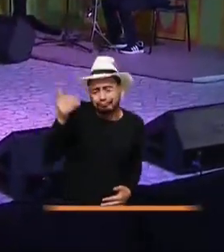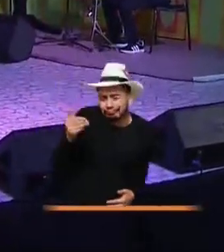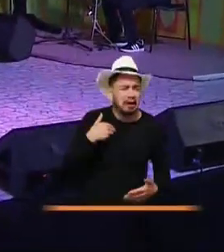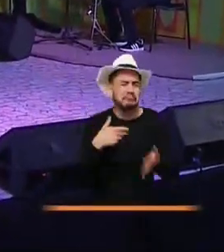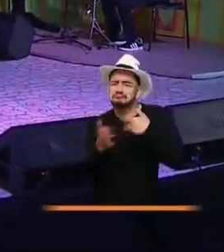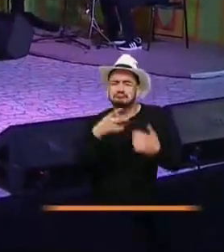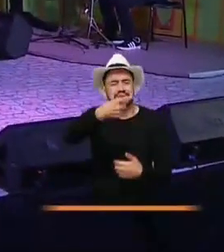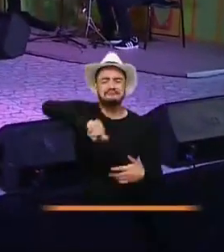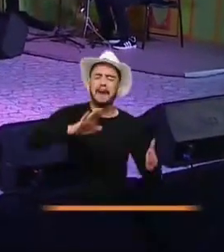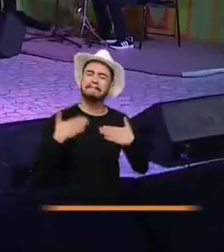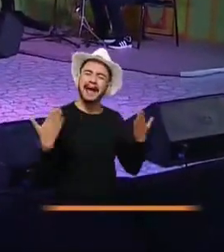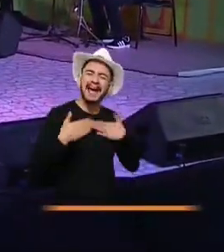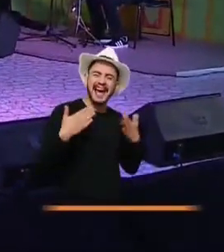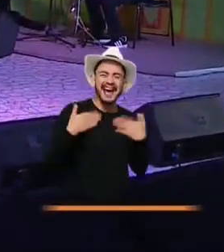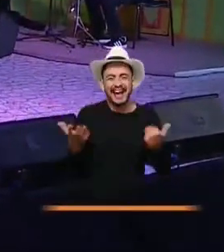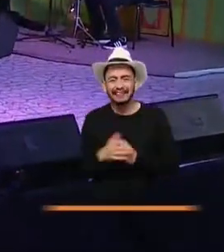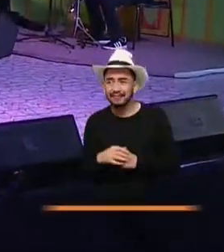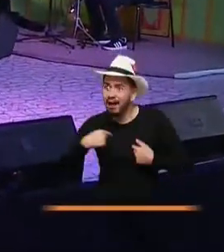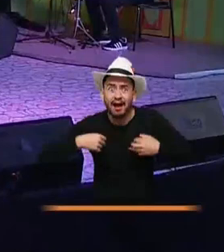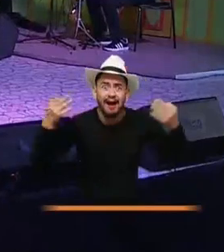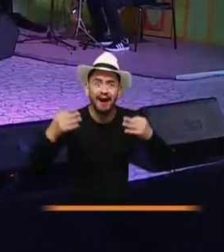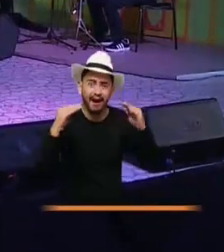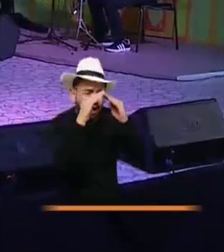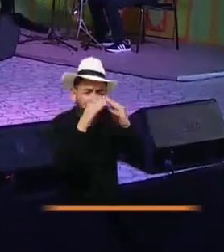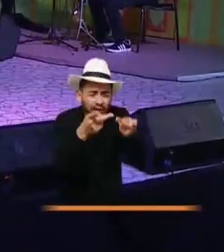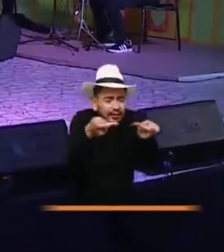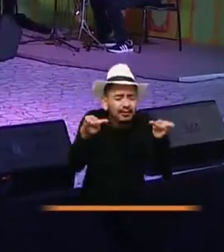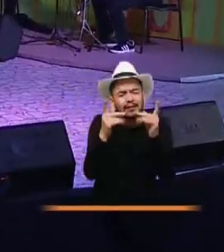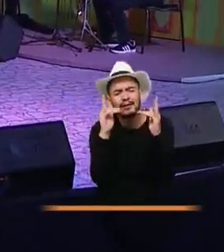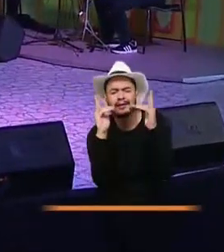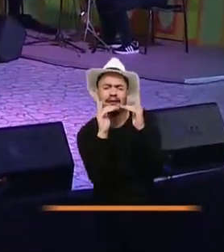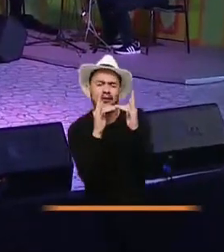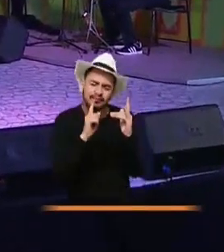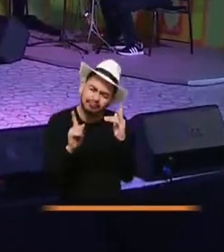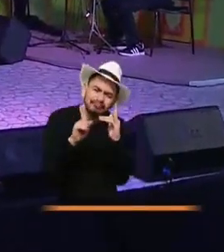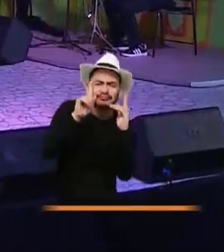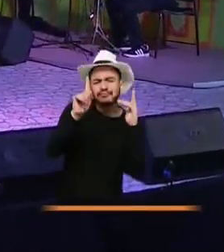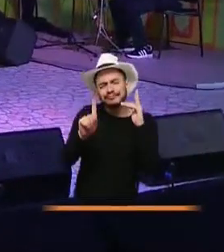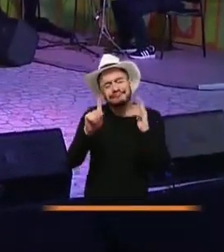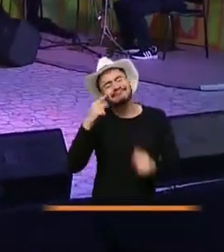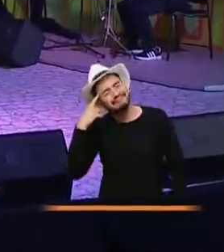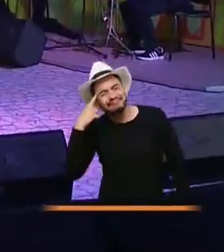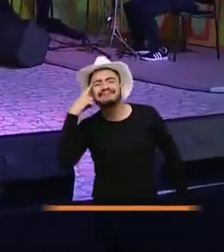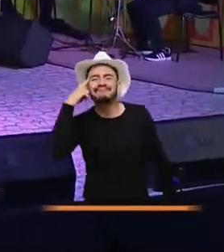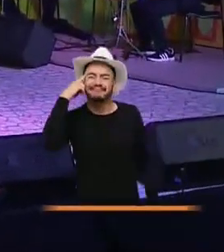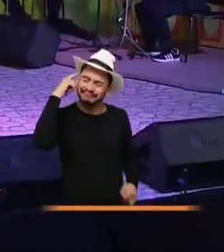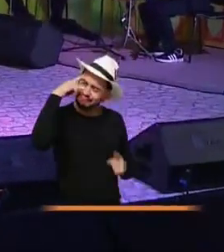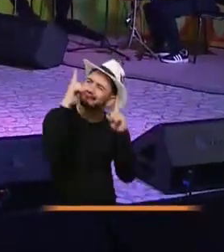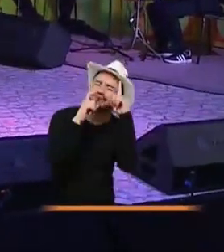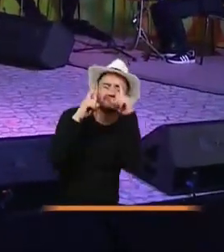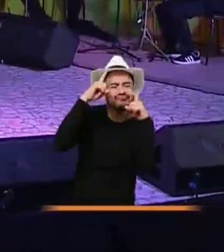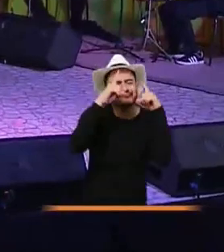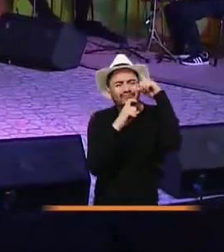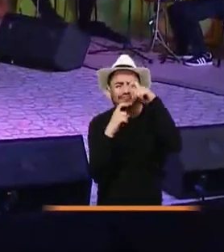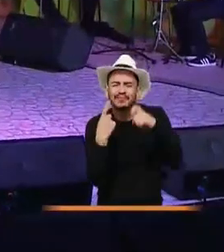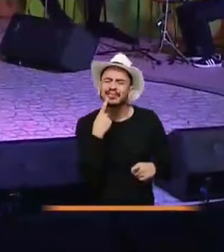es el rincón de mi cama empresas allá ahora donde me dice